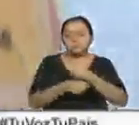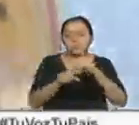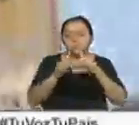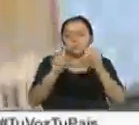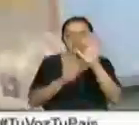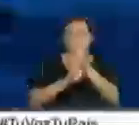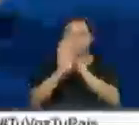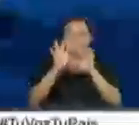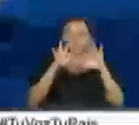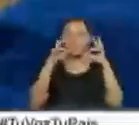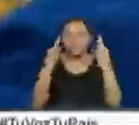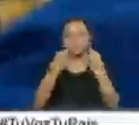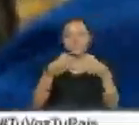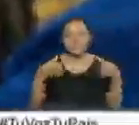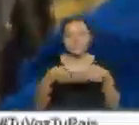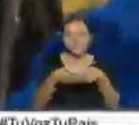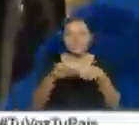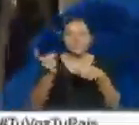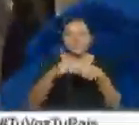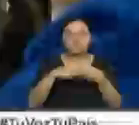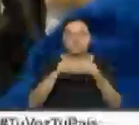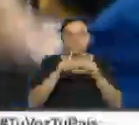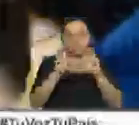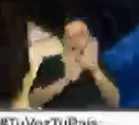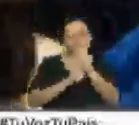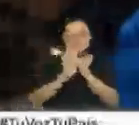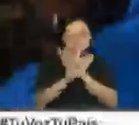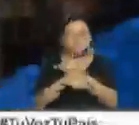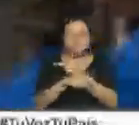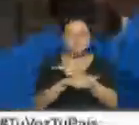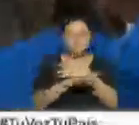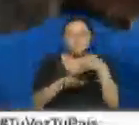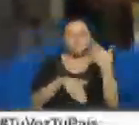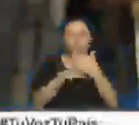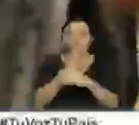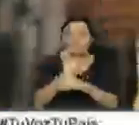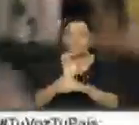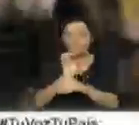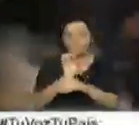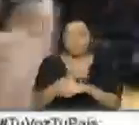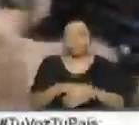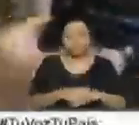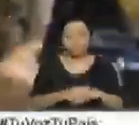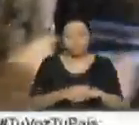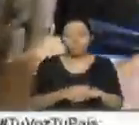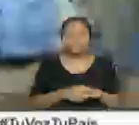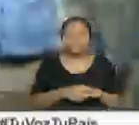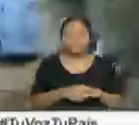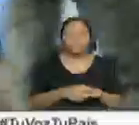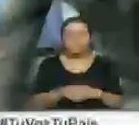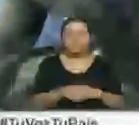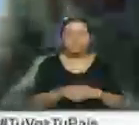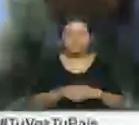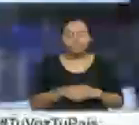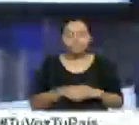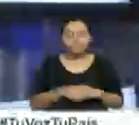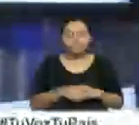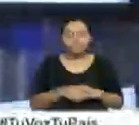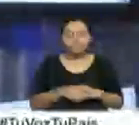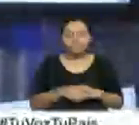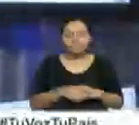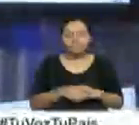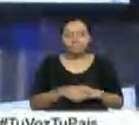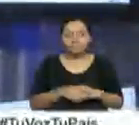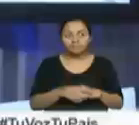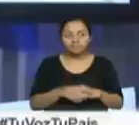emprendimientos familiares, asociaciones y emprendimientos productivos en todo el país. Carolina Díaz, Noticiero Ciudadano.